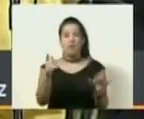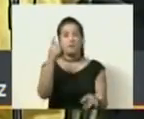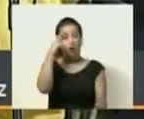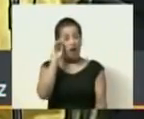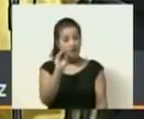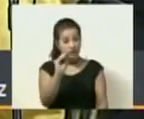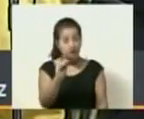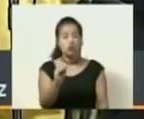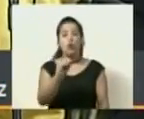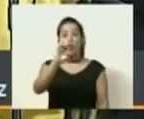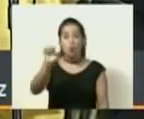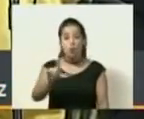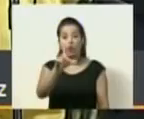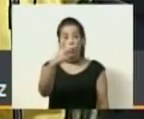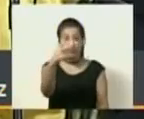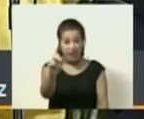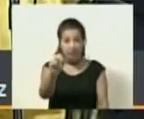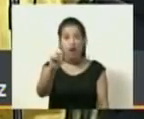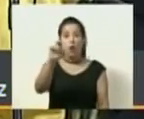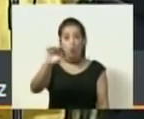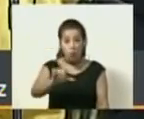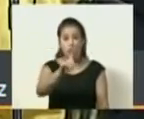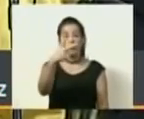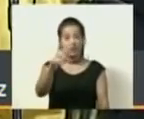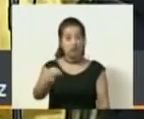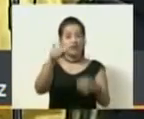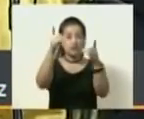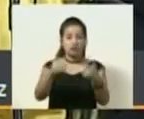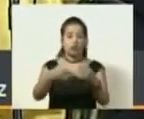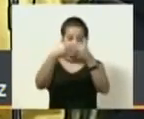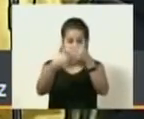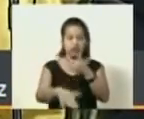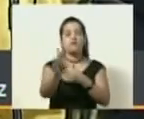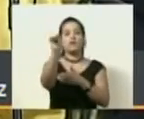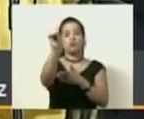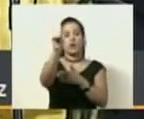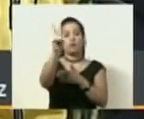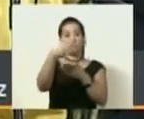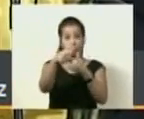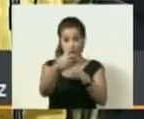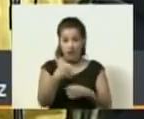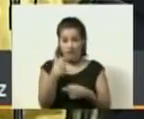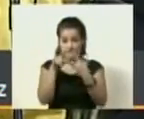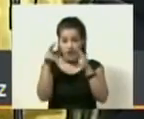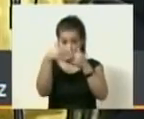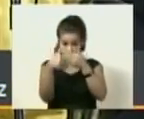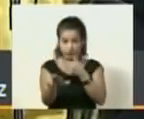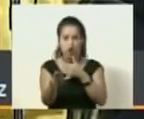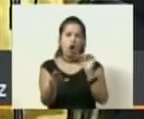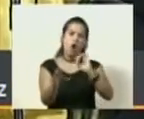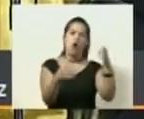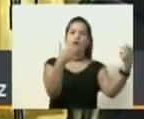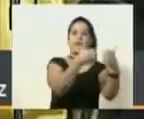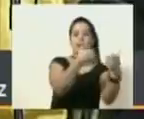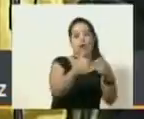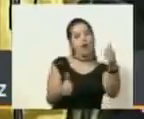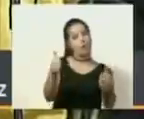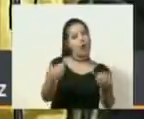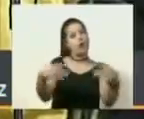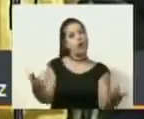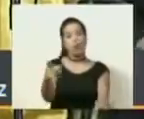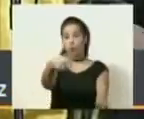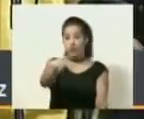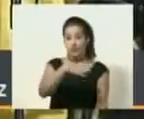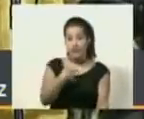julio se define el destino de Venezuela. Si queremos paz o va a haber una guerra en este país. ¿Qué quieren